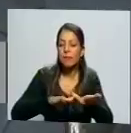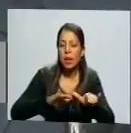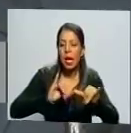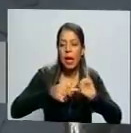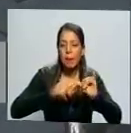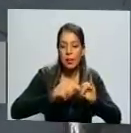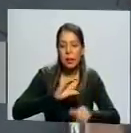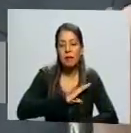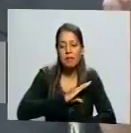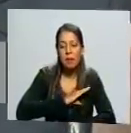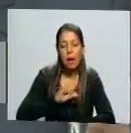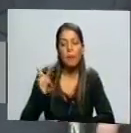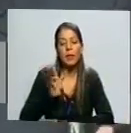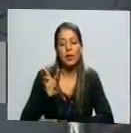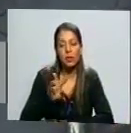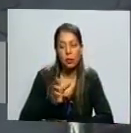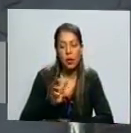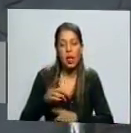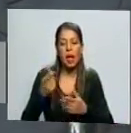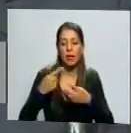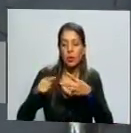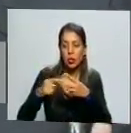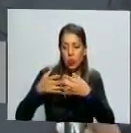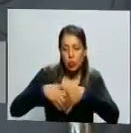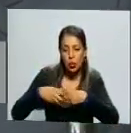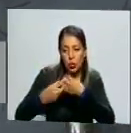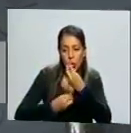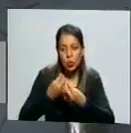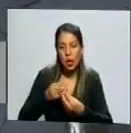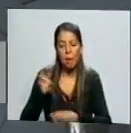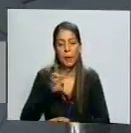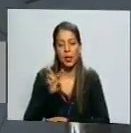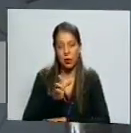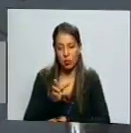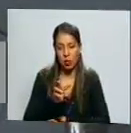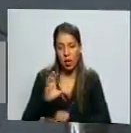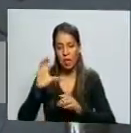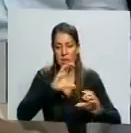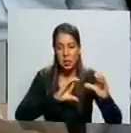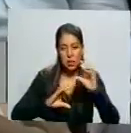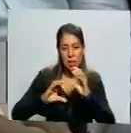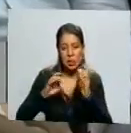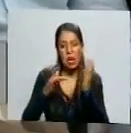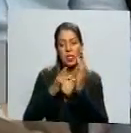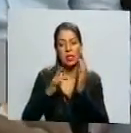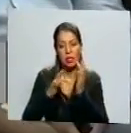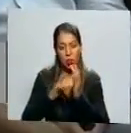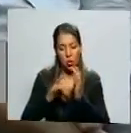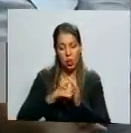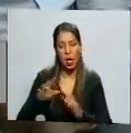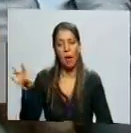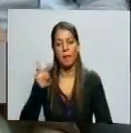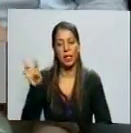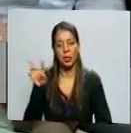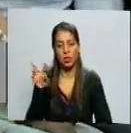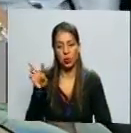producción nacional, a la materia prima nacional y a la ciencia y a la tecnología